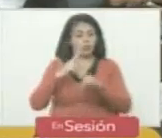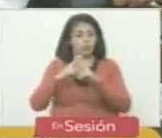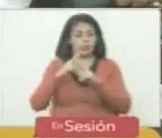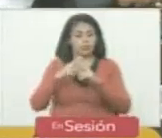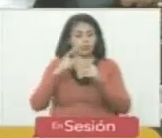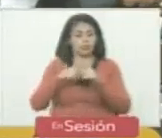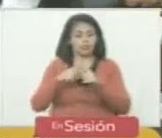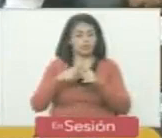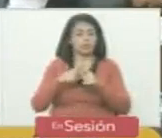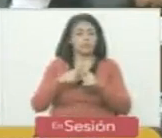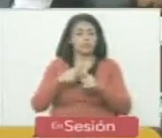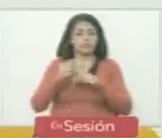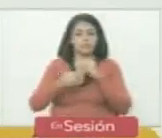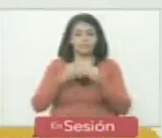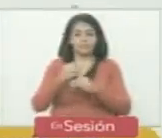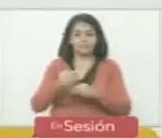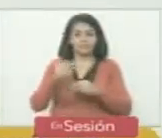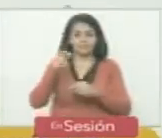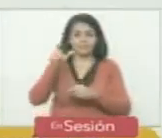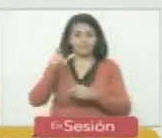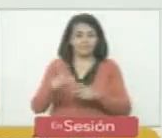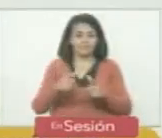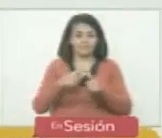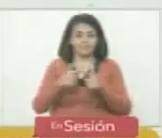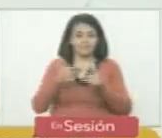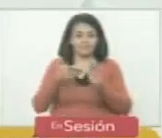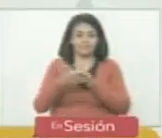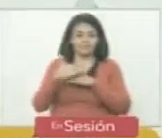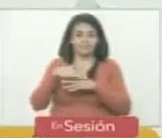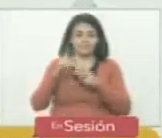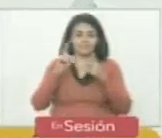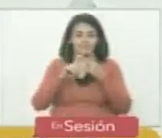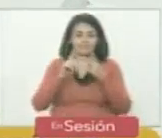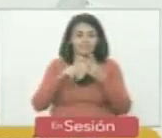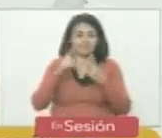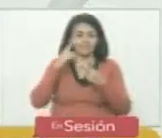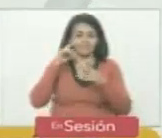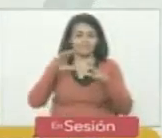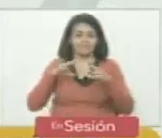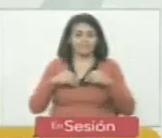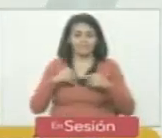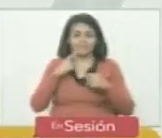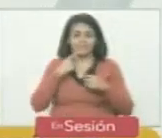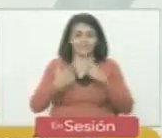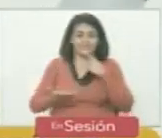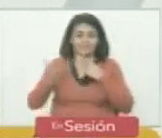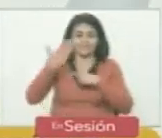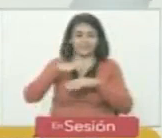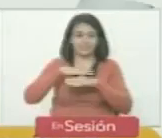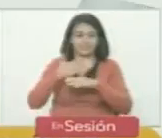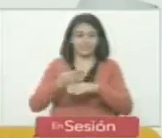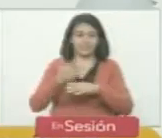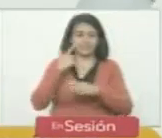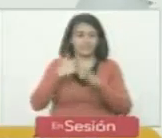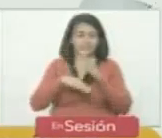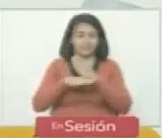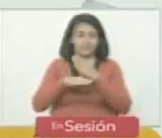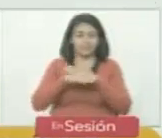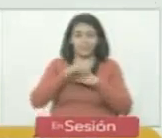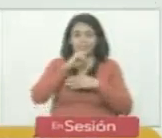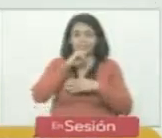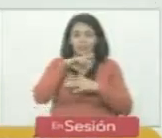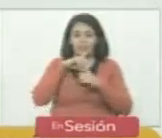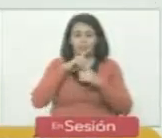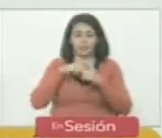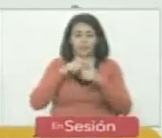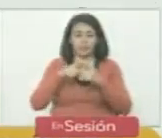es su divisa". Segundo, reconocer y exaltar la vigencia histórica de